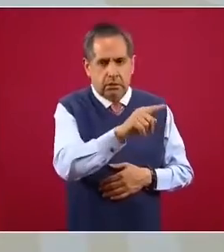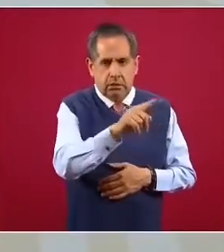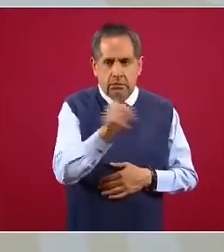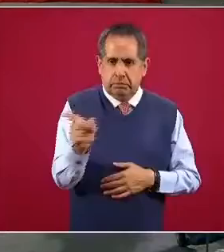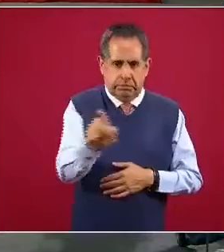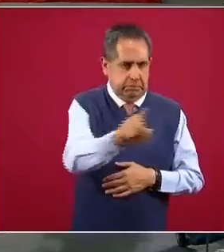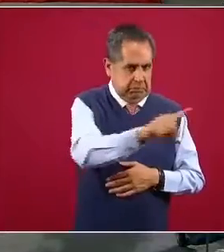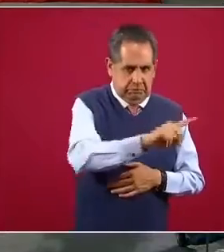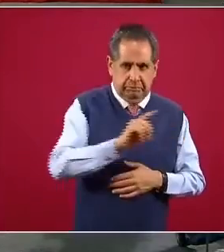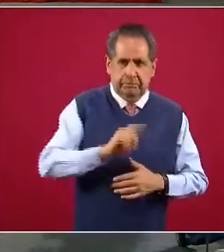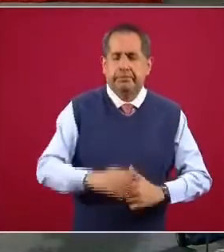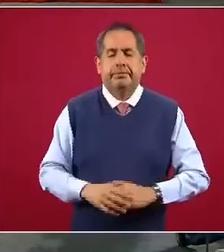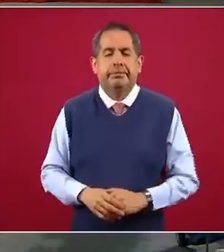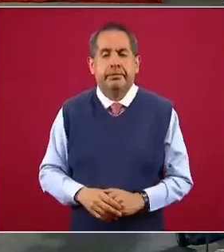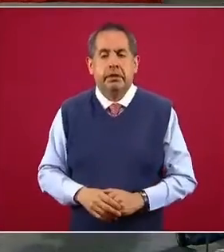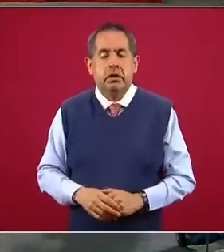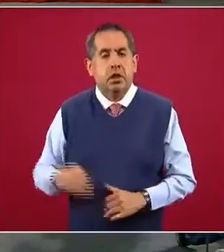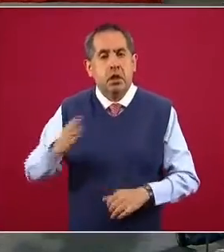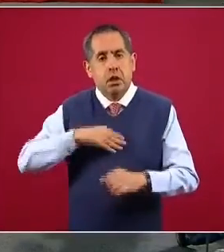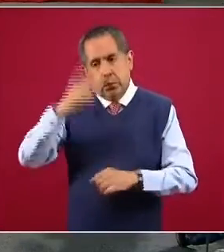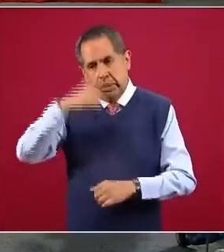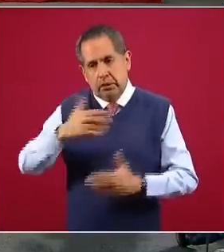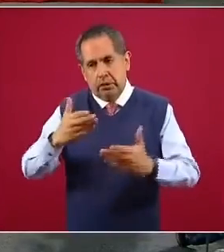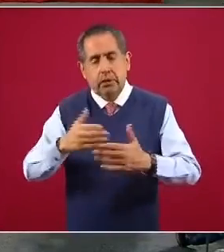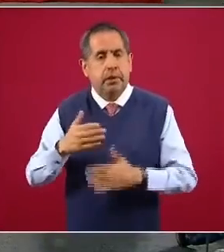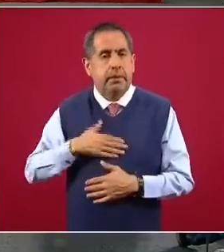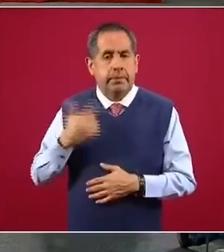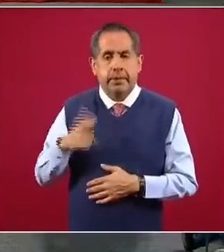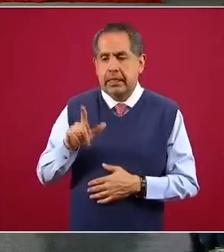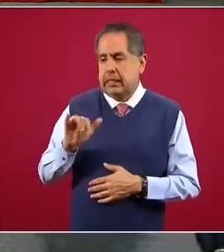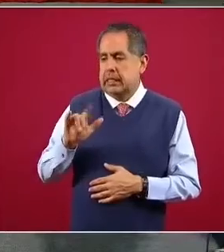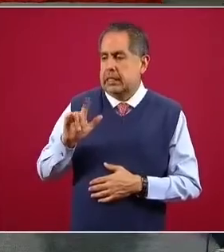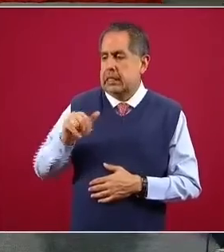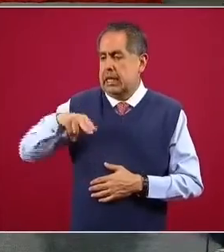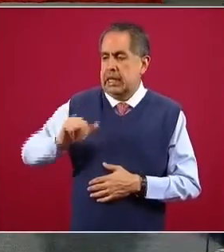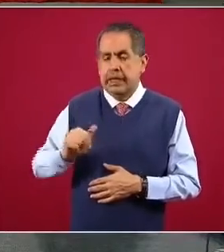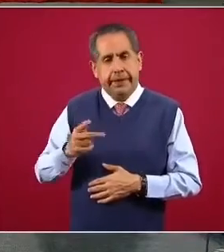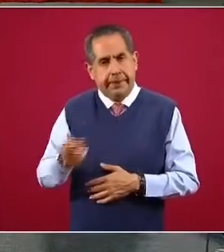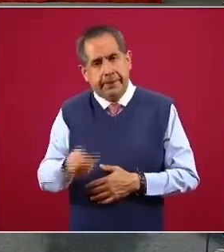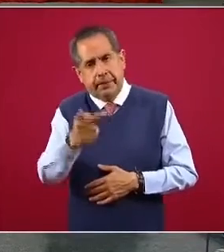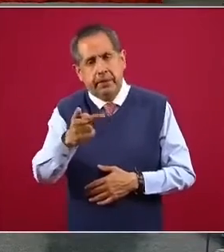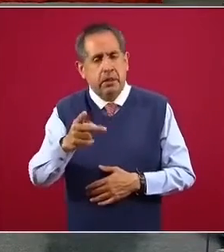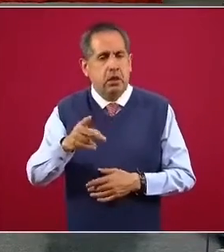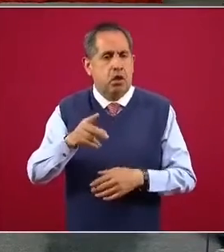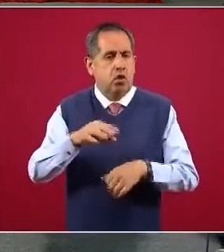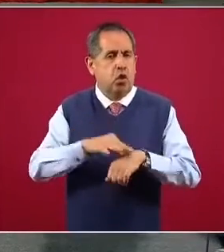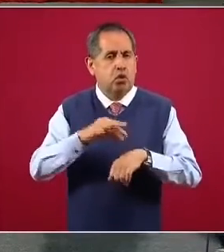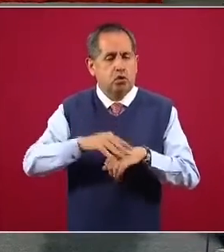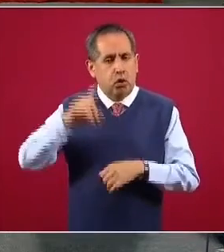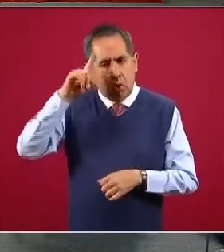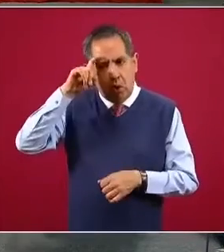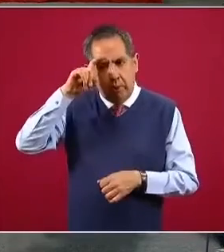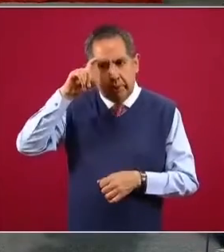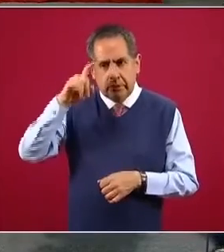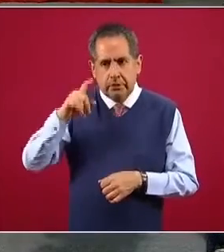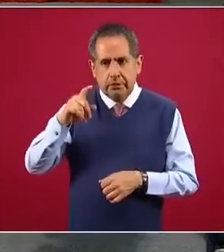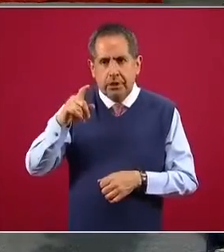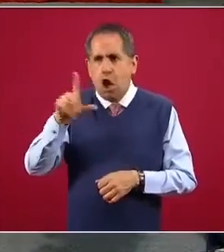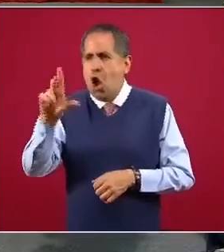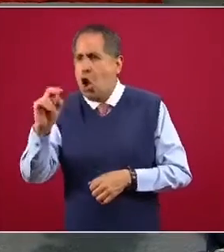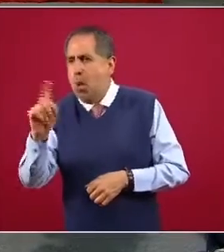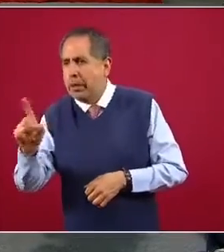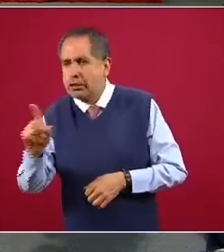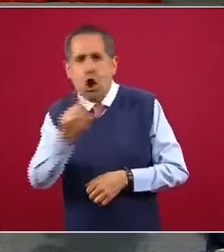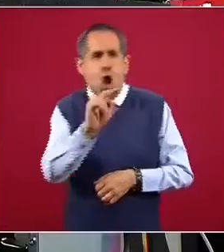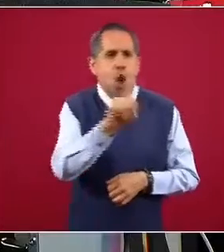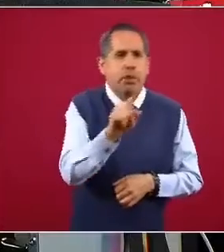vamos por todos. Buenas noches, Liliana Noble de Pulso Saludable. Doctor López Ridaura, los dos López. López